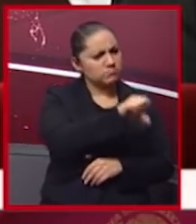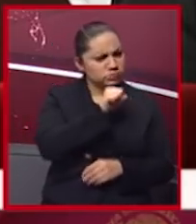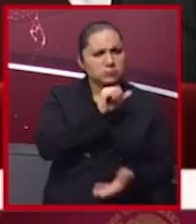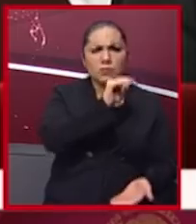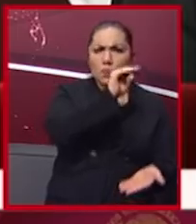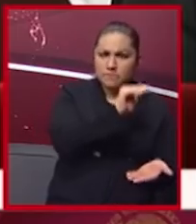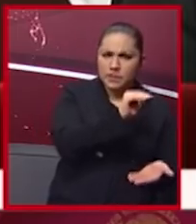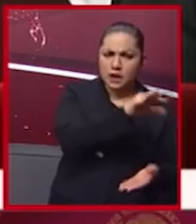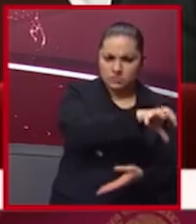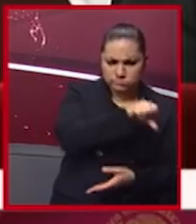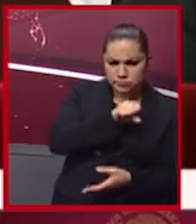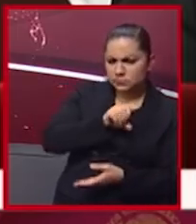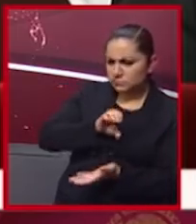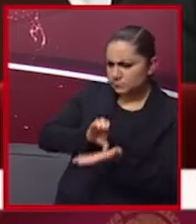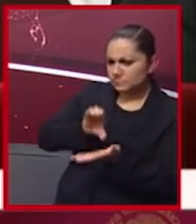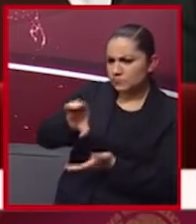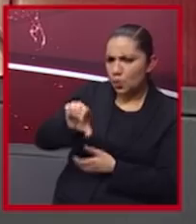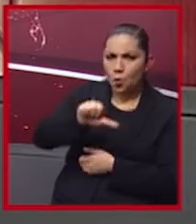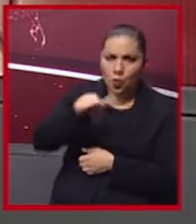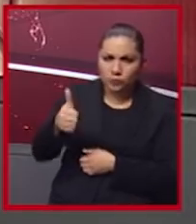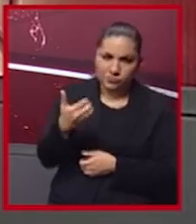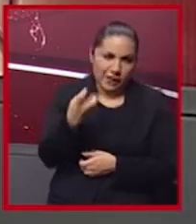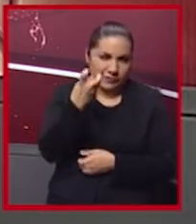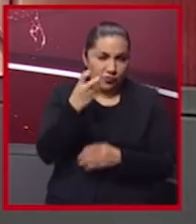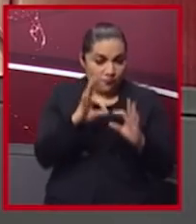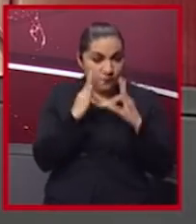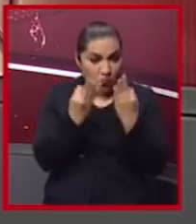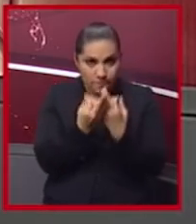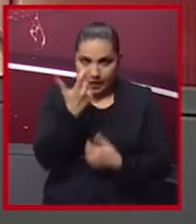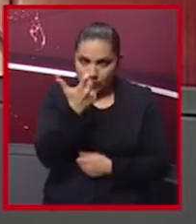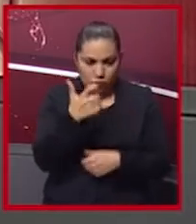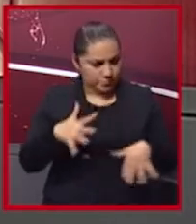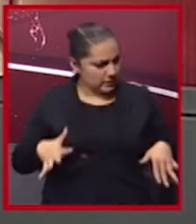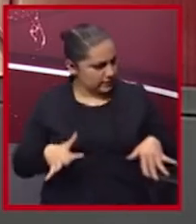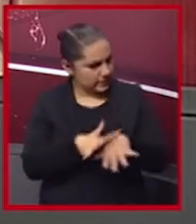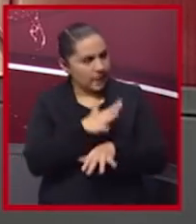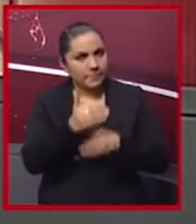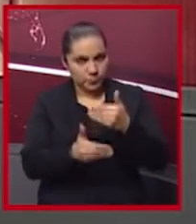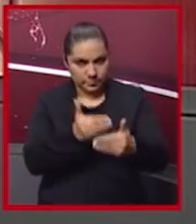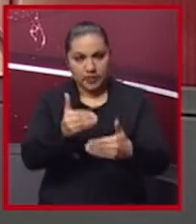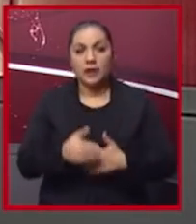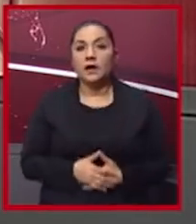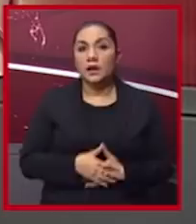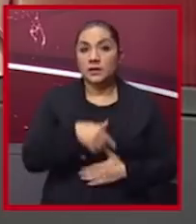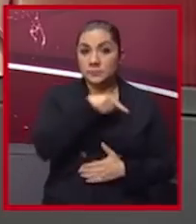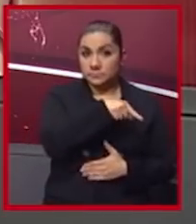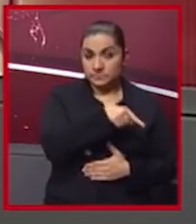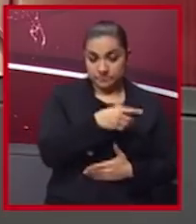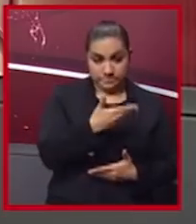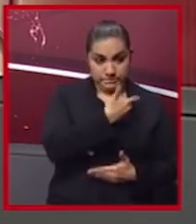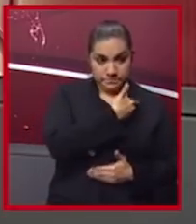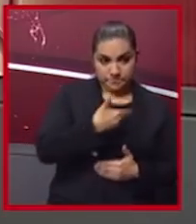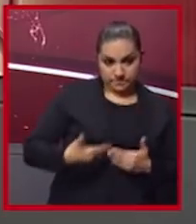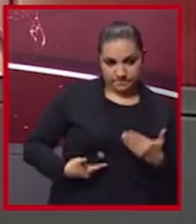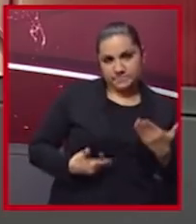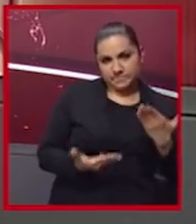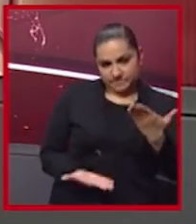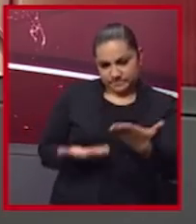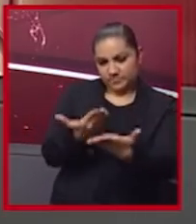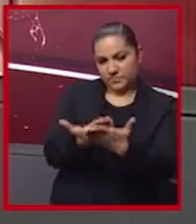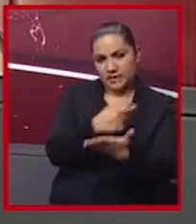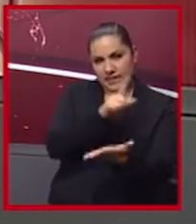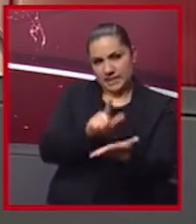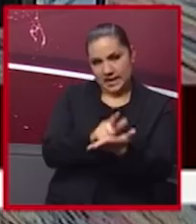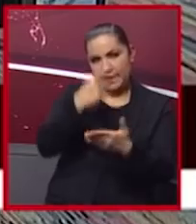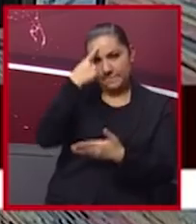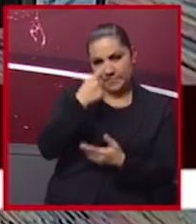en materia de política económica. Y se turnó a la Comisión de Hacienda y Crédito Público la iniciativa enviada por el Ejecutivo Federal sobre la Ley de Ingresos de